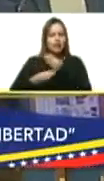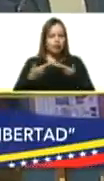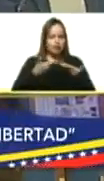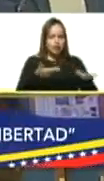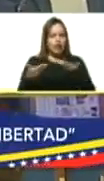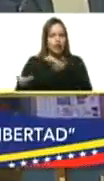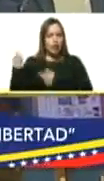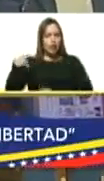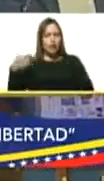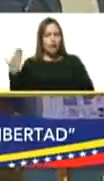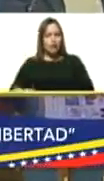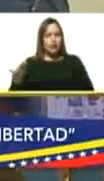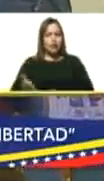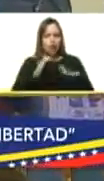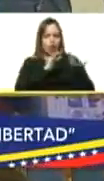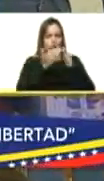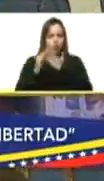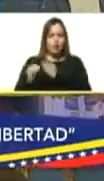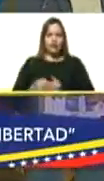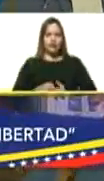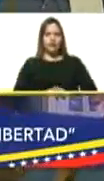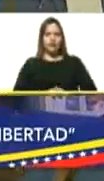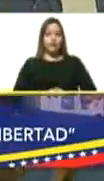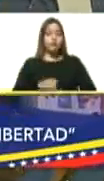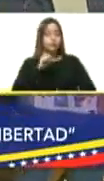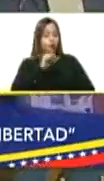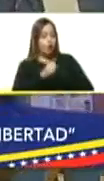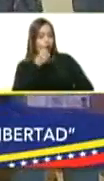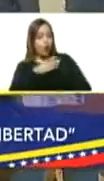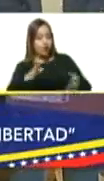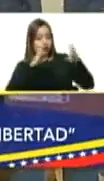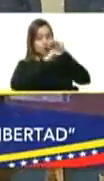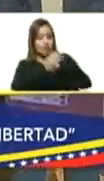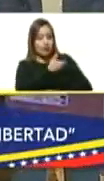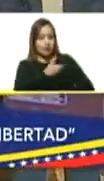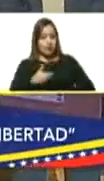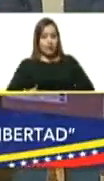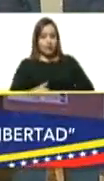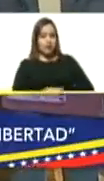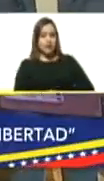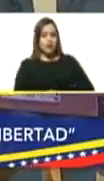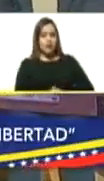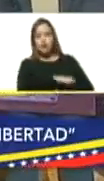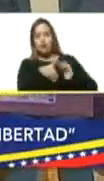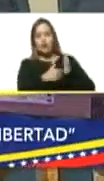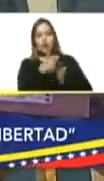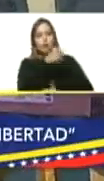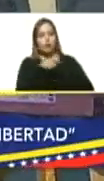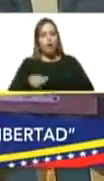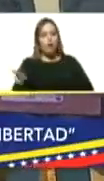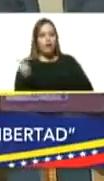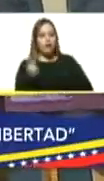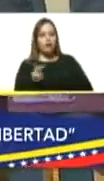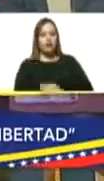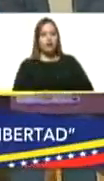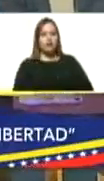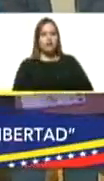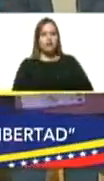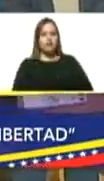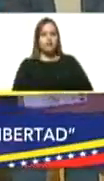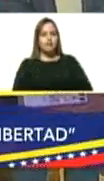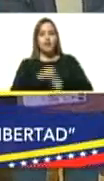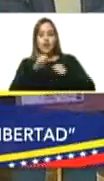de hoy en este importante urbanismo. Sí, buenas noches, señor presidente, buenas noches al pueblo venezolano. Pues y así, desde